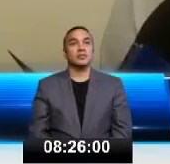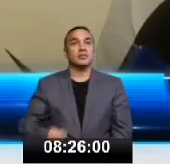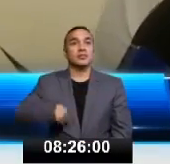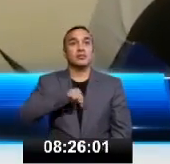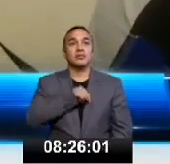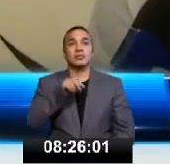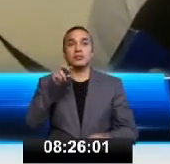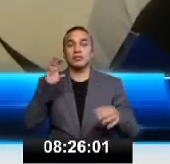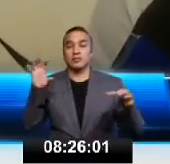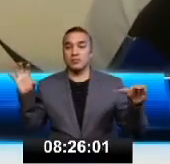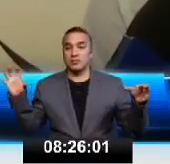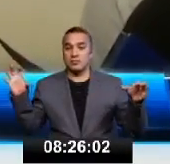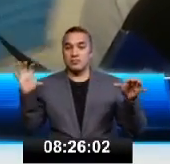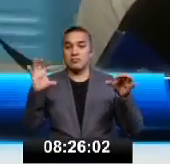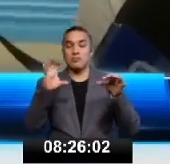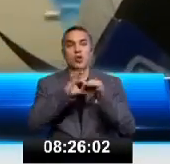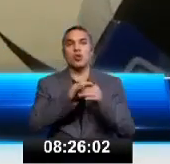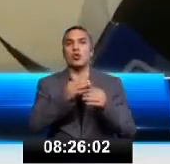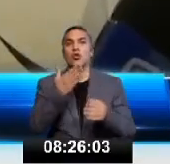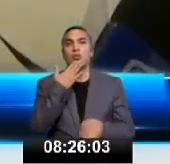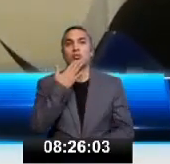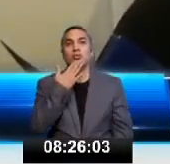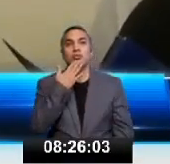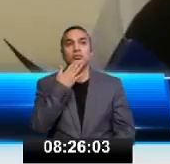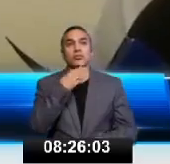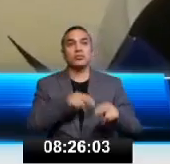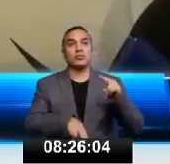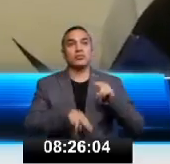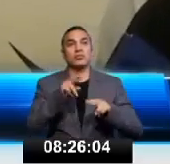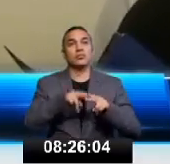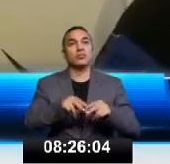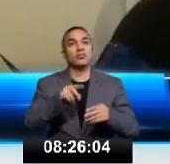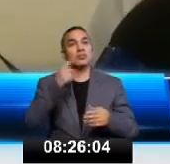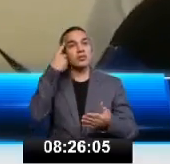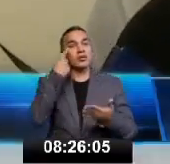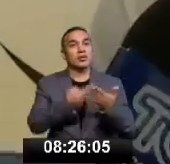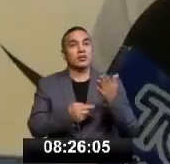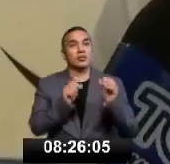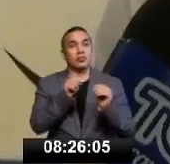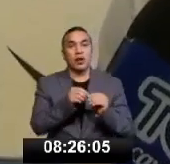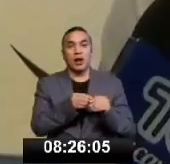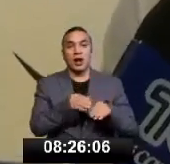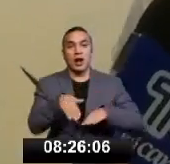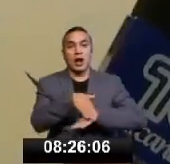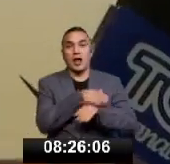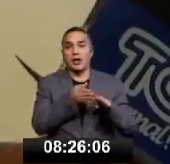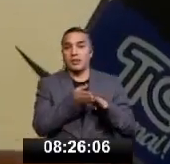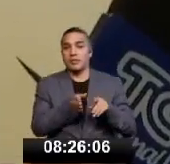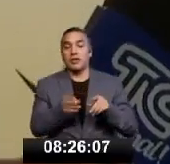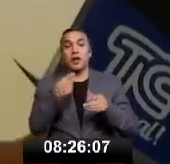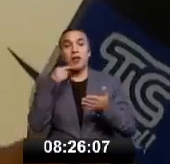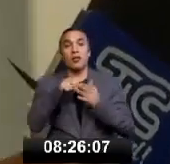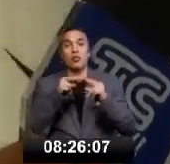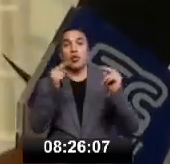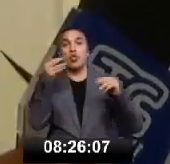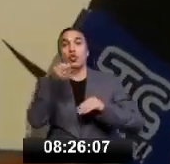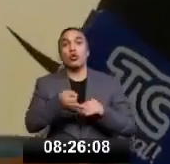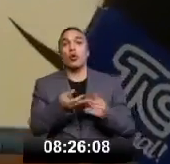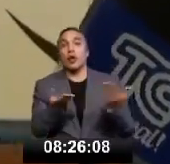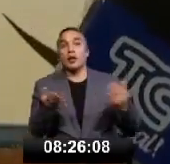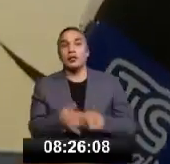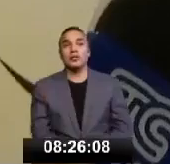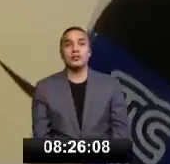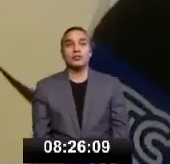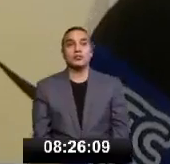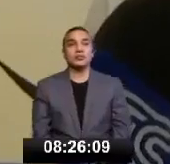Gran Guayaquil, estos cuatro cantones, está la construcción de vías alternas para poder dar descongestionamiento al puente de la Unidad Nacional. Ustedes saben que con horas